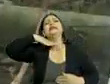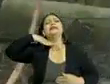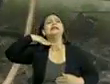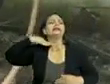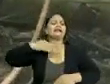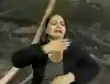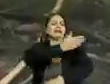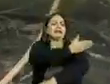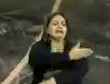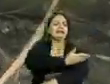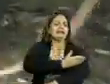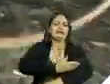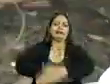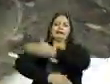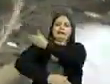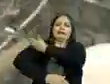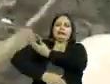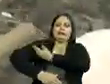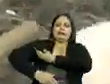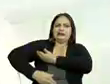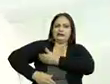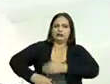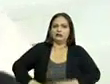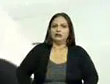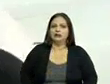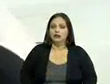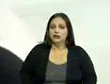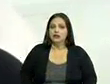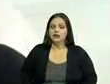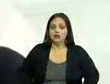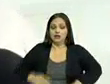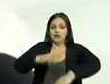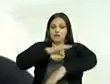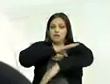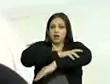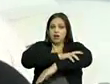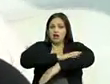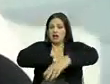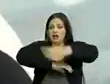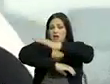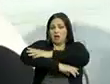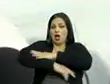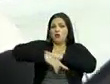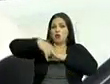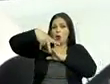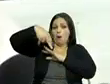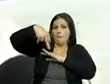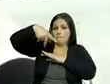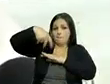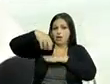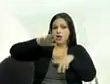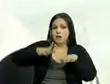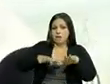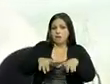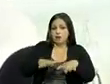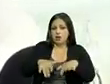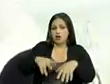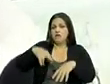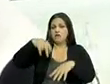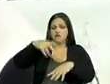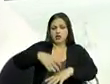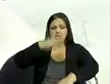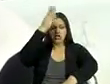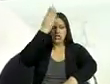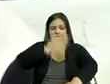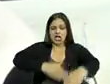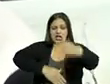y sus extremidades en una funda. Se encuentra desmembrada tanto sus miembros superiores e inferiores y